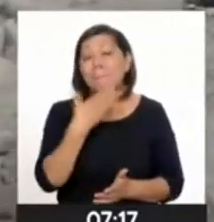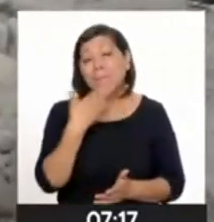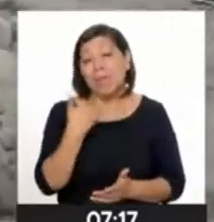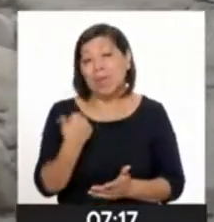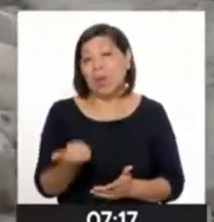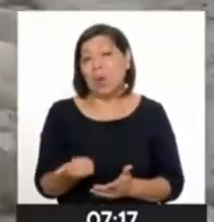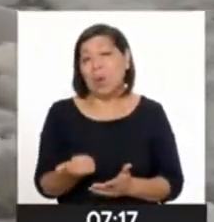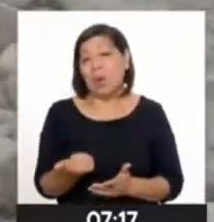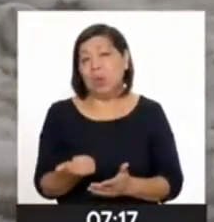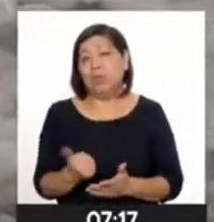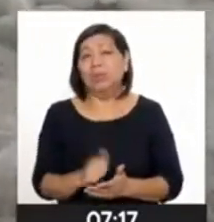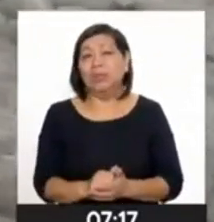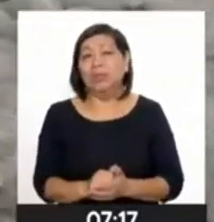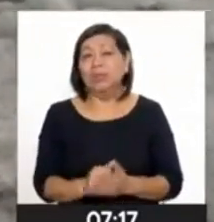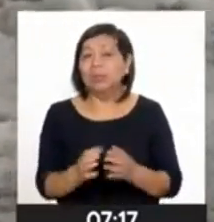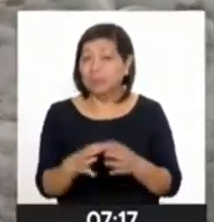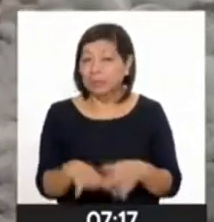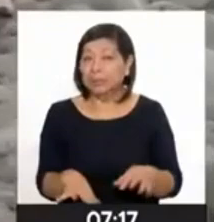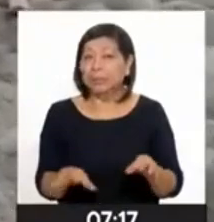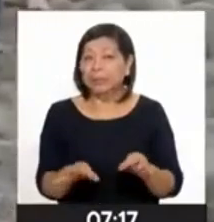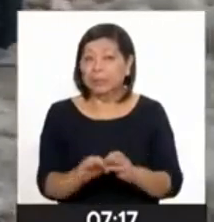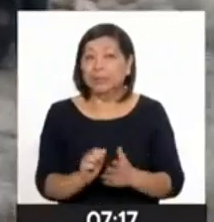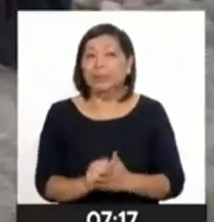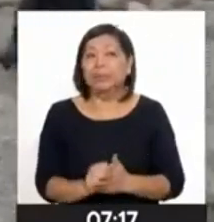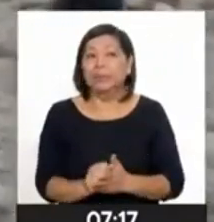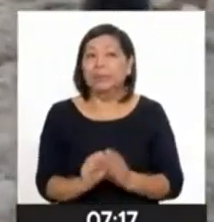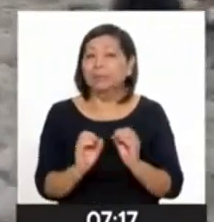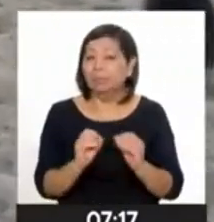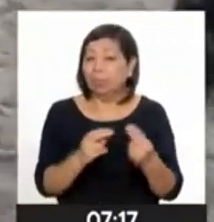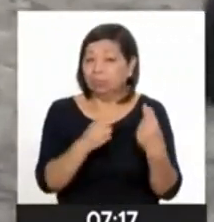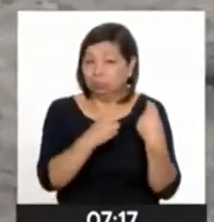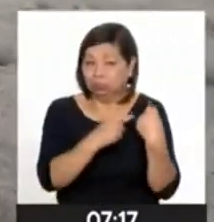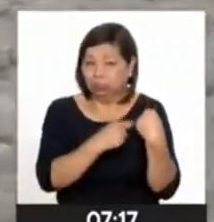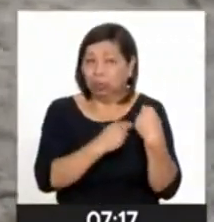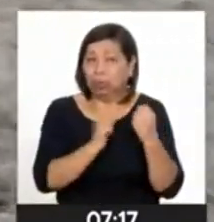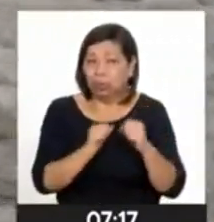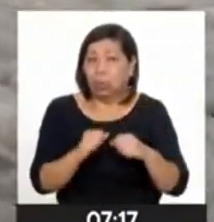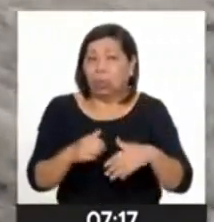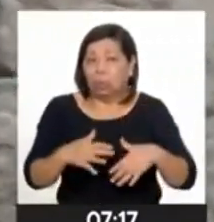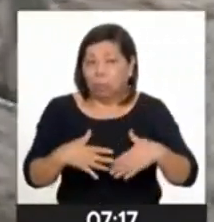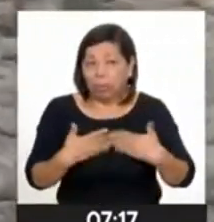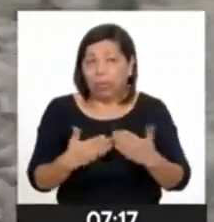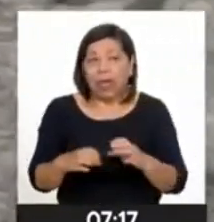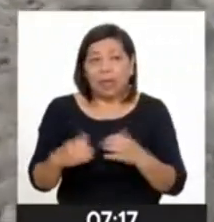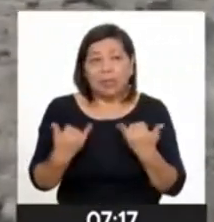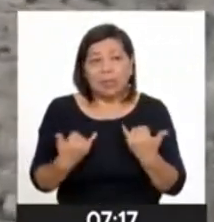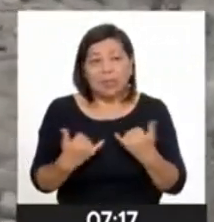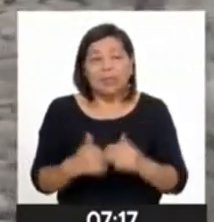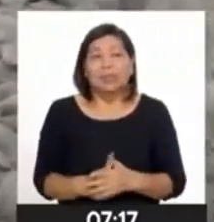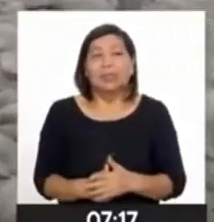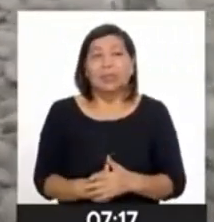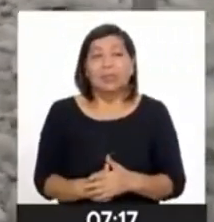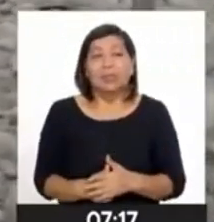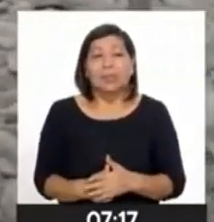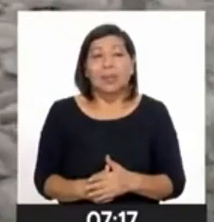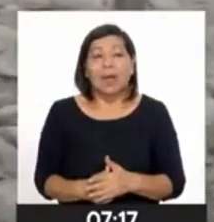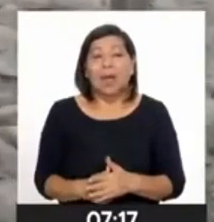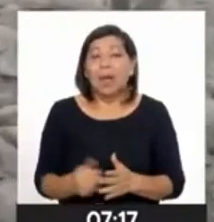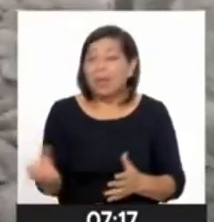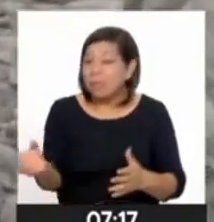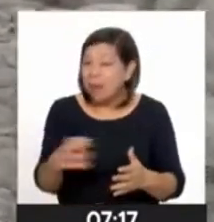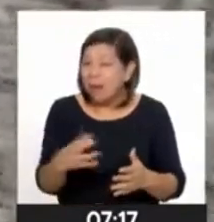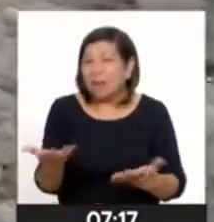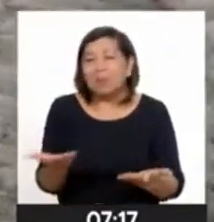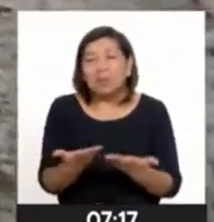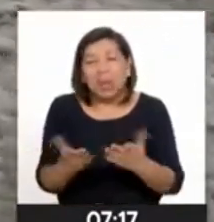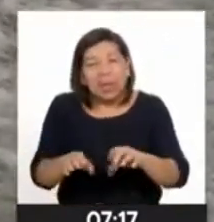más importante, que las autoridades se deben comprometer para poder realizar estas limpiezas en este